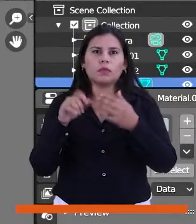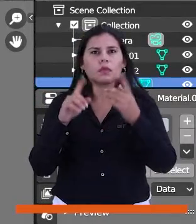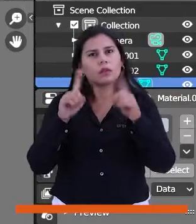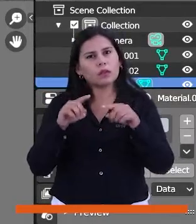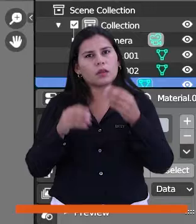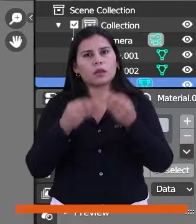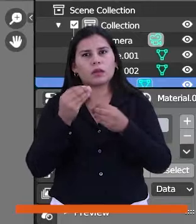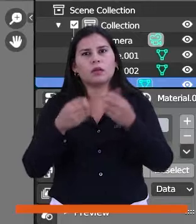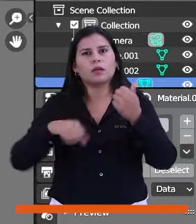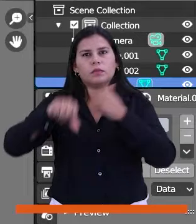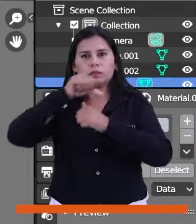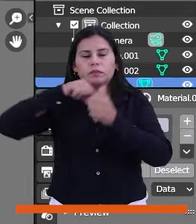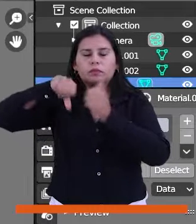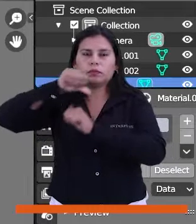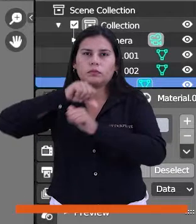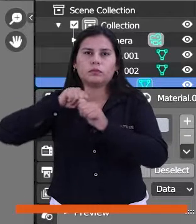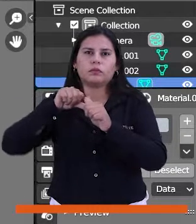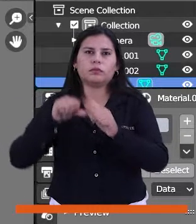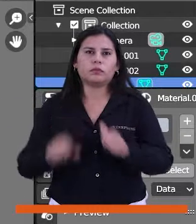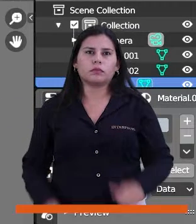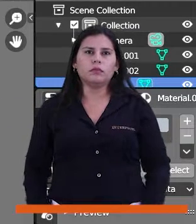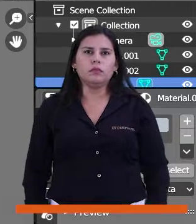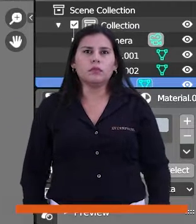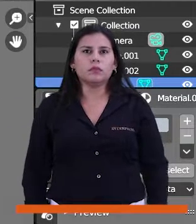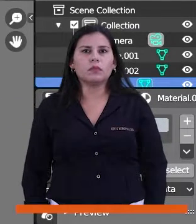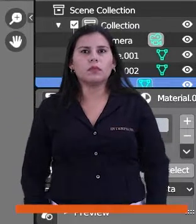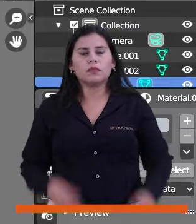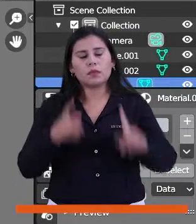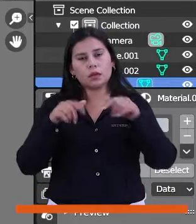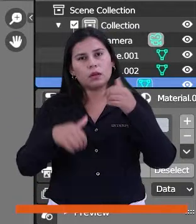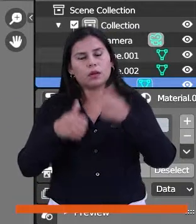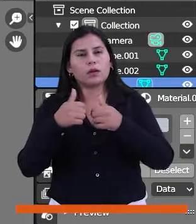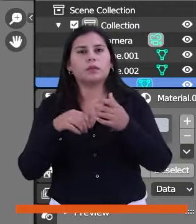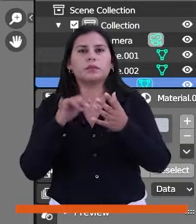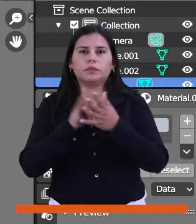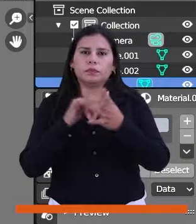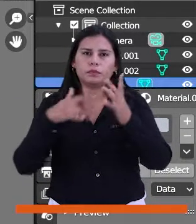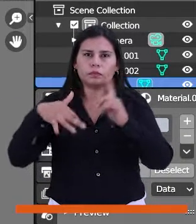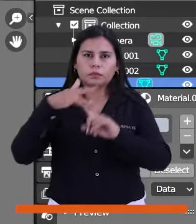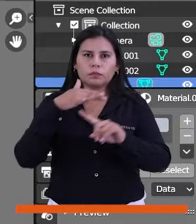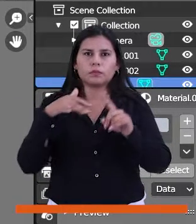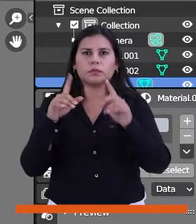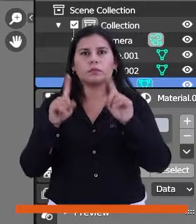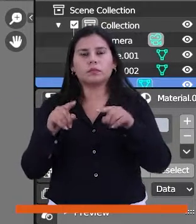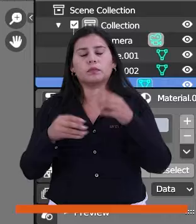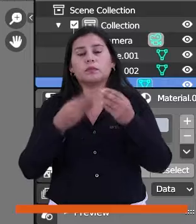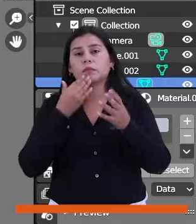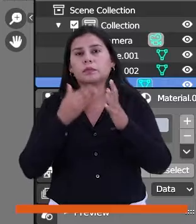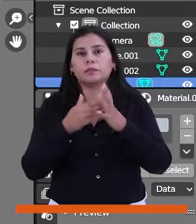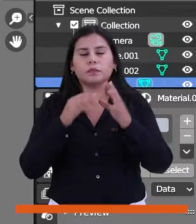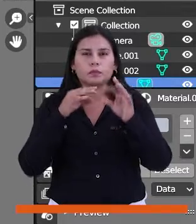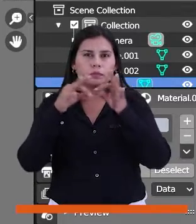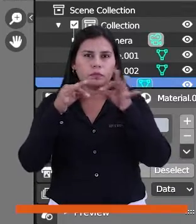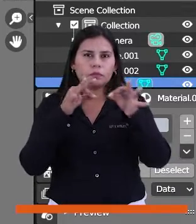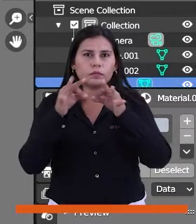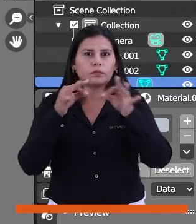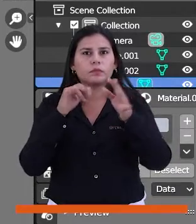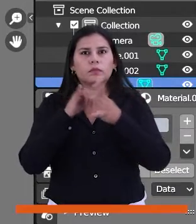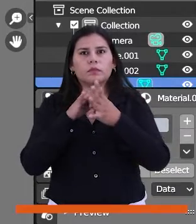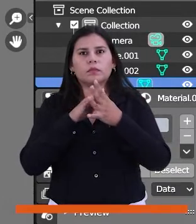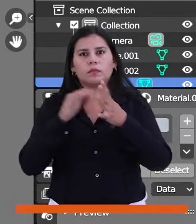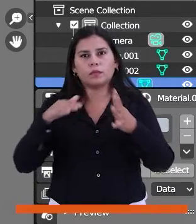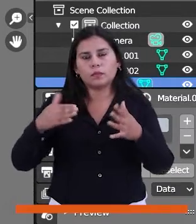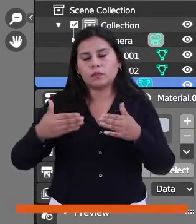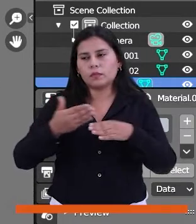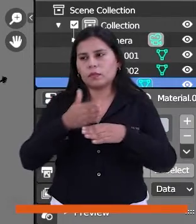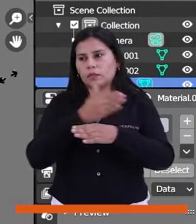automáticamente también está rotando la orientación de la textura. Si yo la escalo, miren por ejemplo lo que